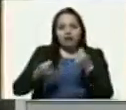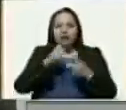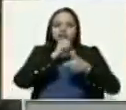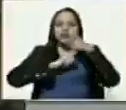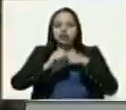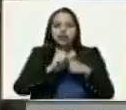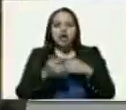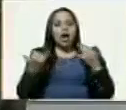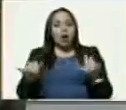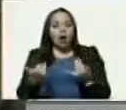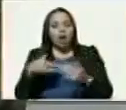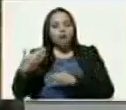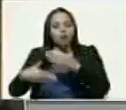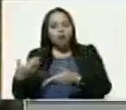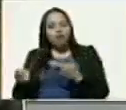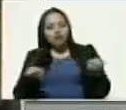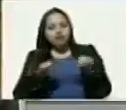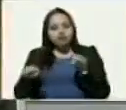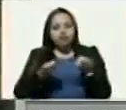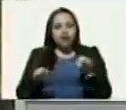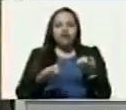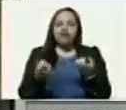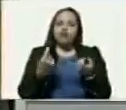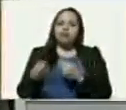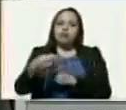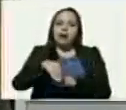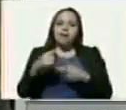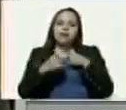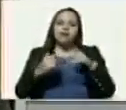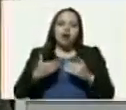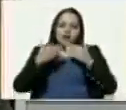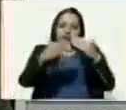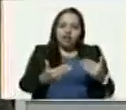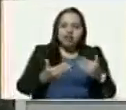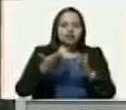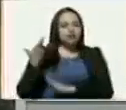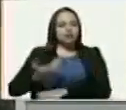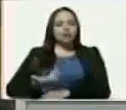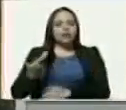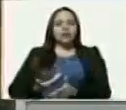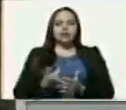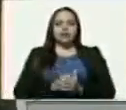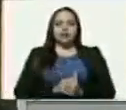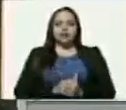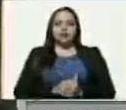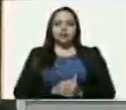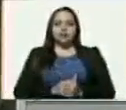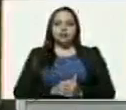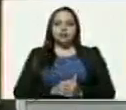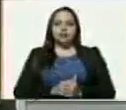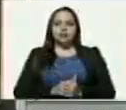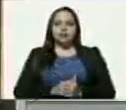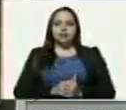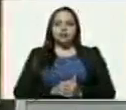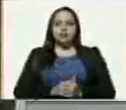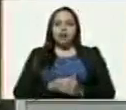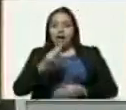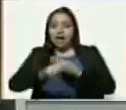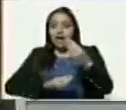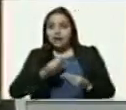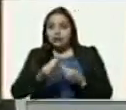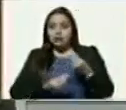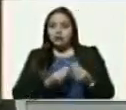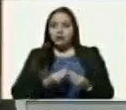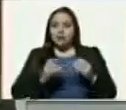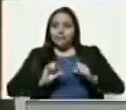ir controlando, que no es suficiente, pero hay un avance importante, se generó la